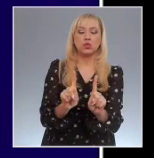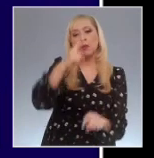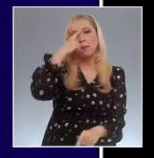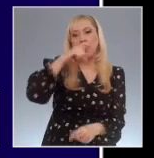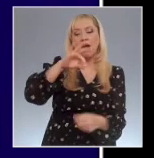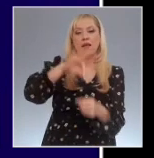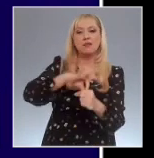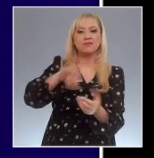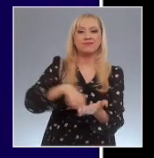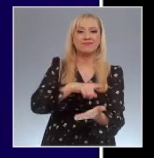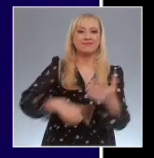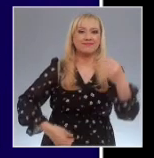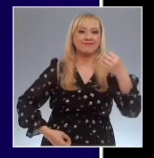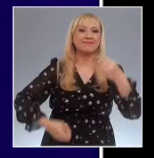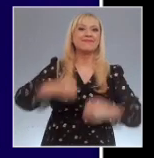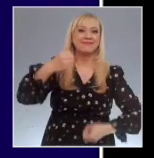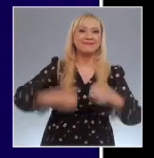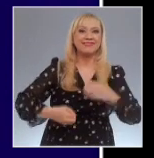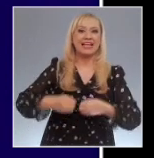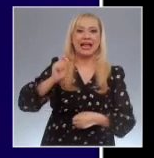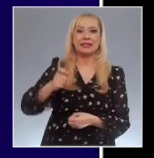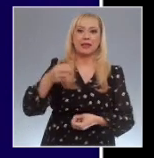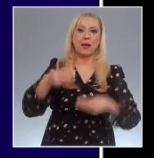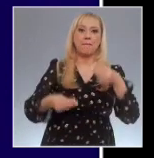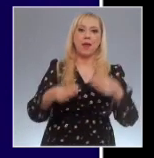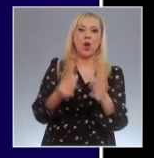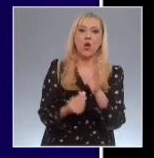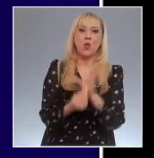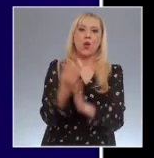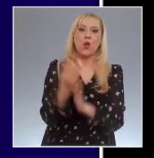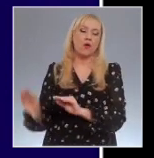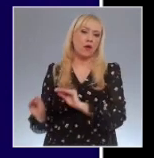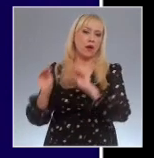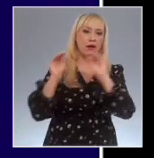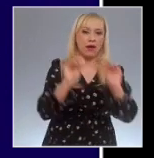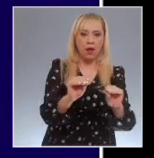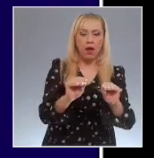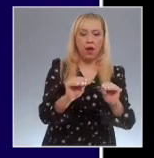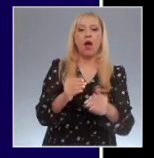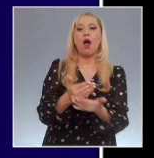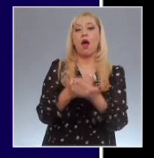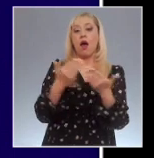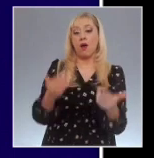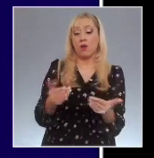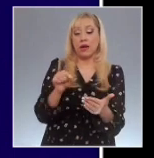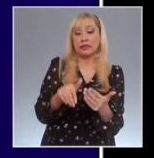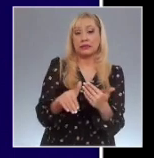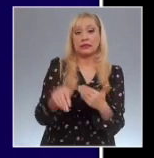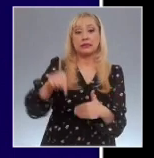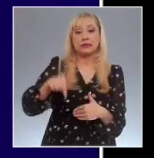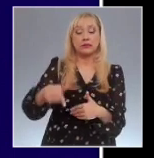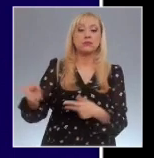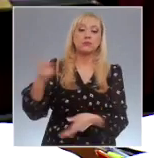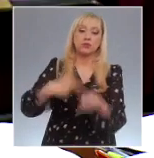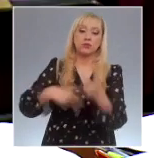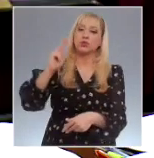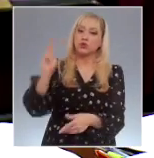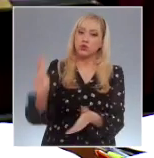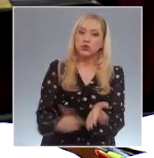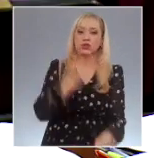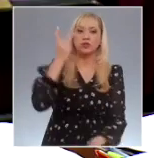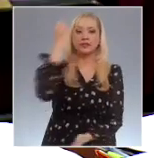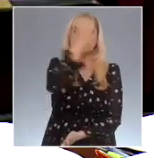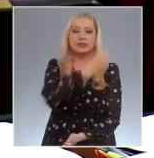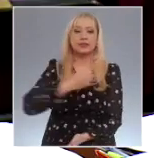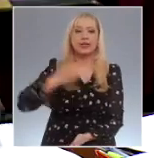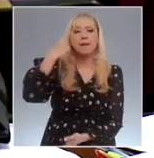y los aspirantes seleccionados comparecerán ante el Pleno de la Suprema Corte para explicar su visión de lo que debe ser la justicia electoral y para